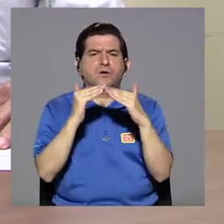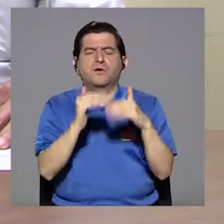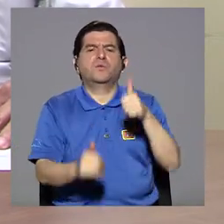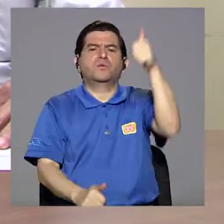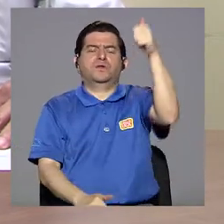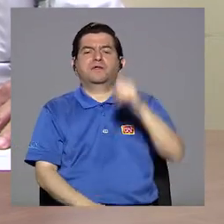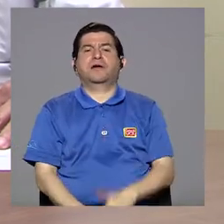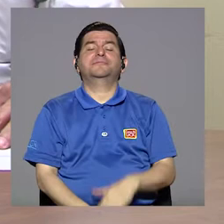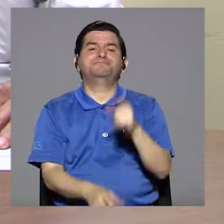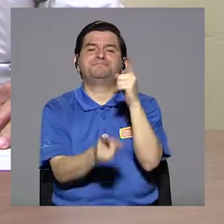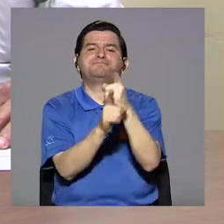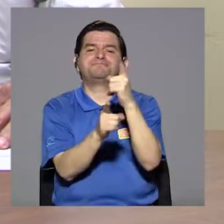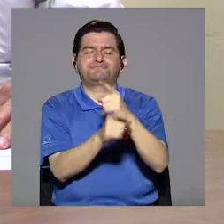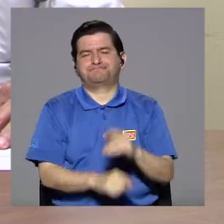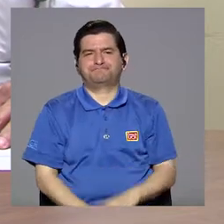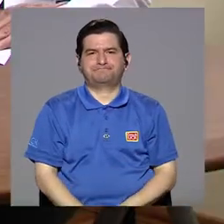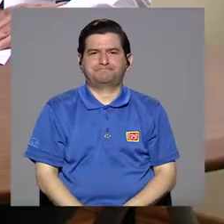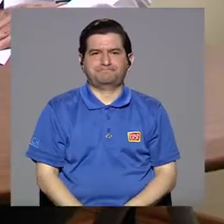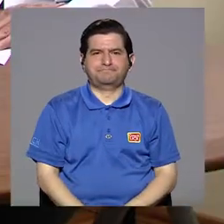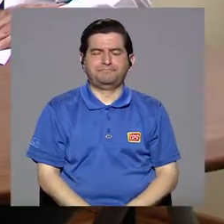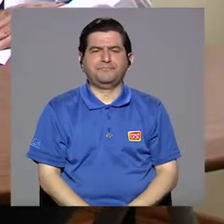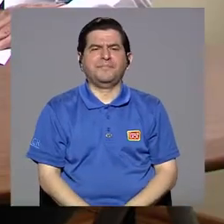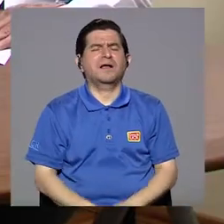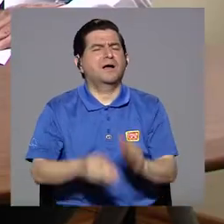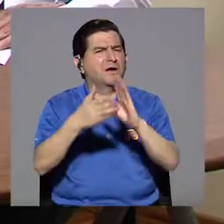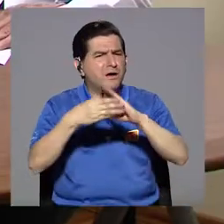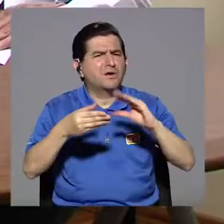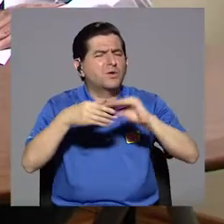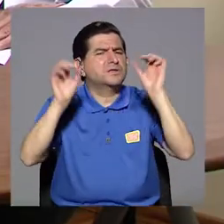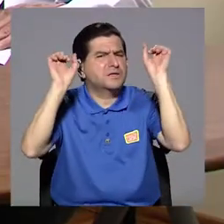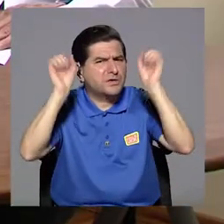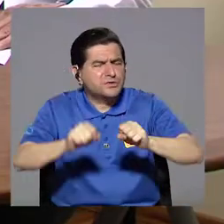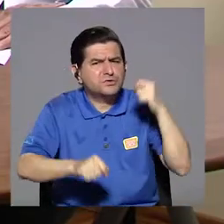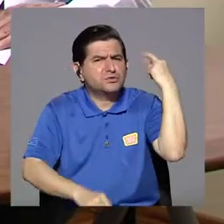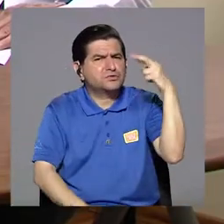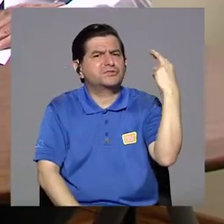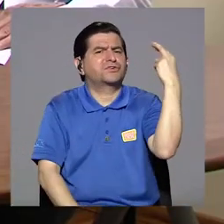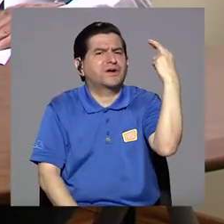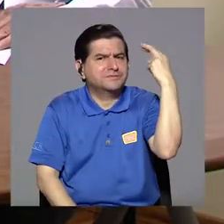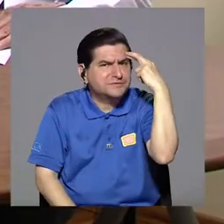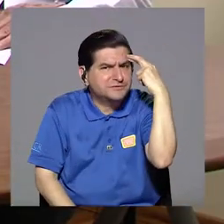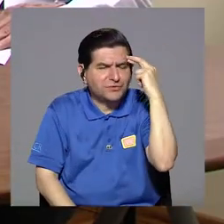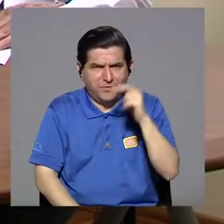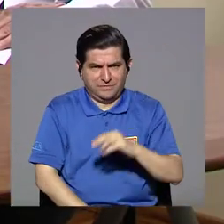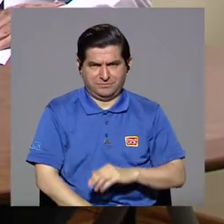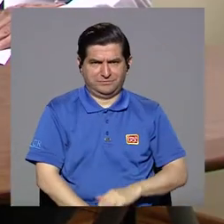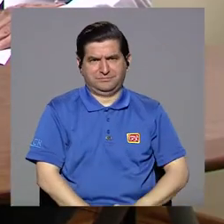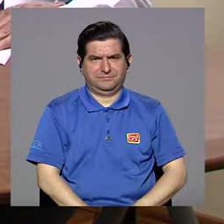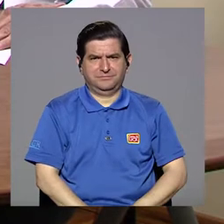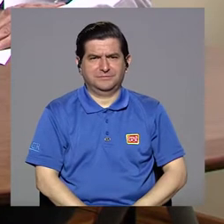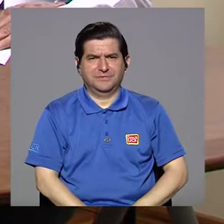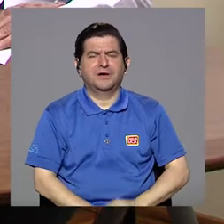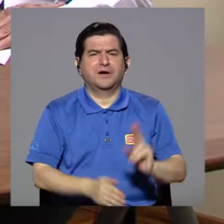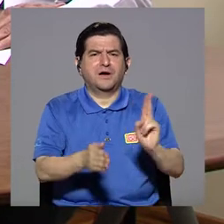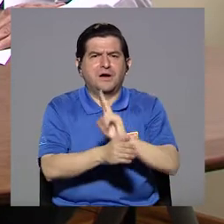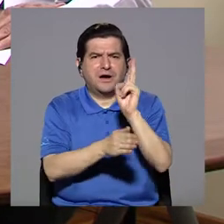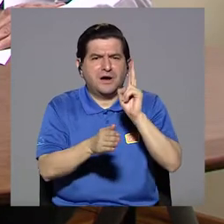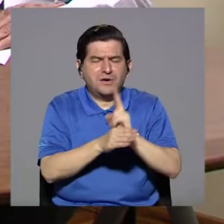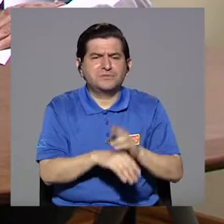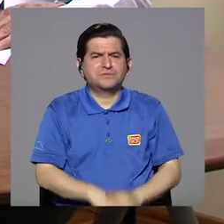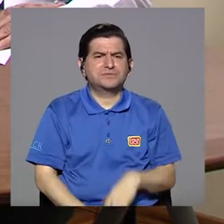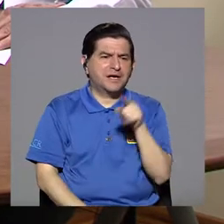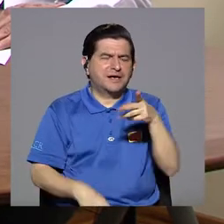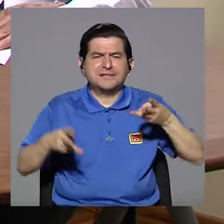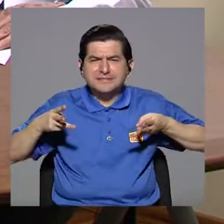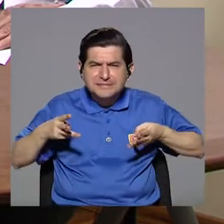de la comunidad de violencia podría contarnos por favor qué razones digamos llamaron a utilizar